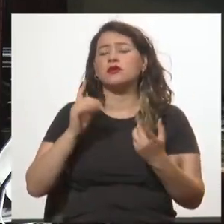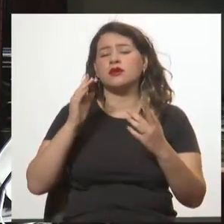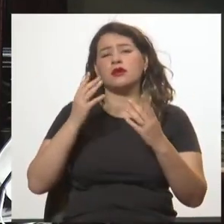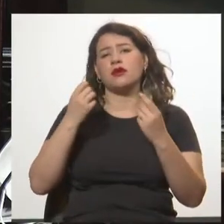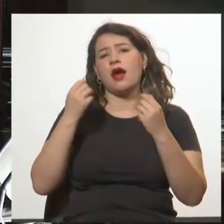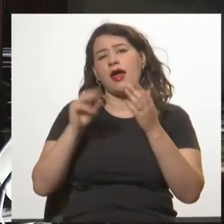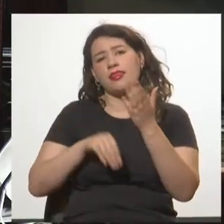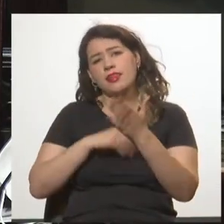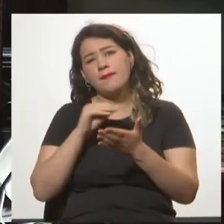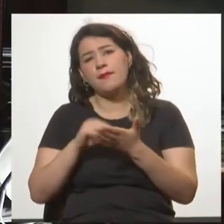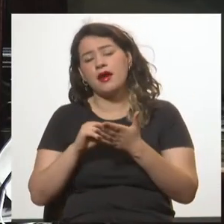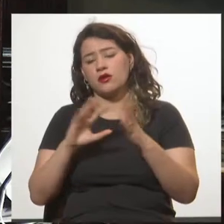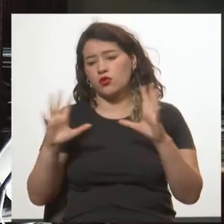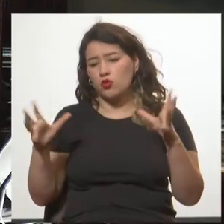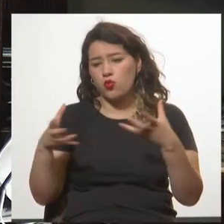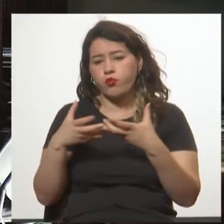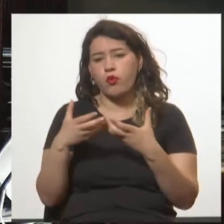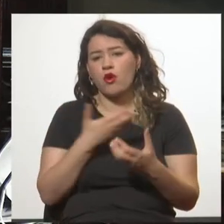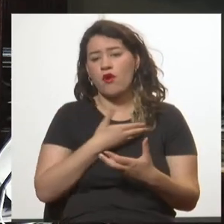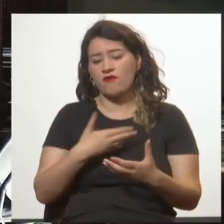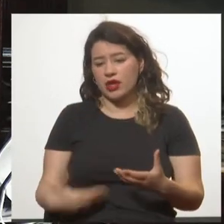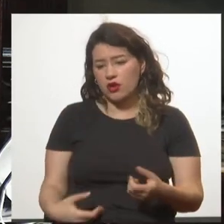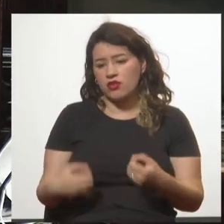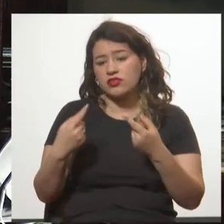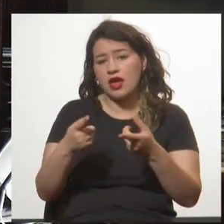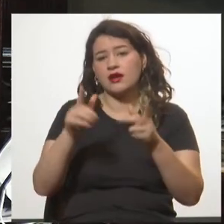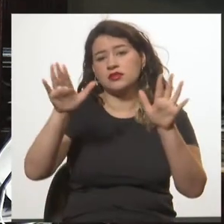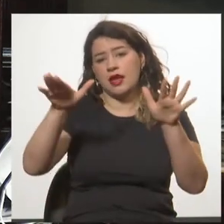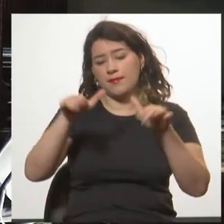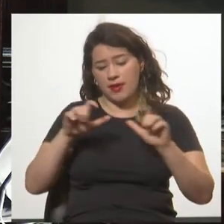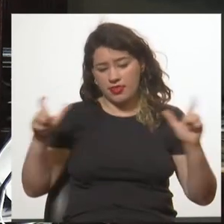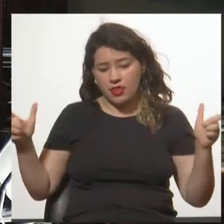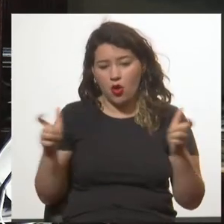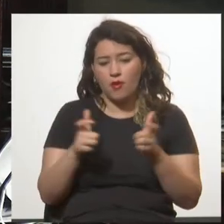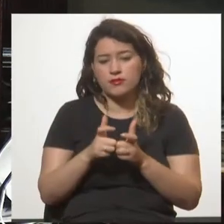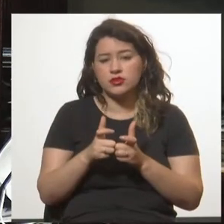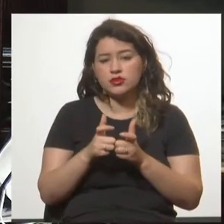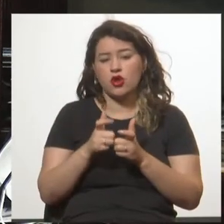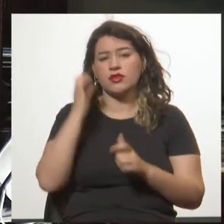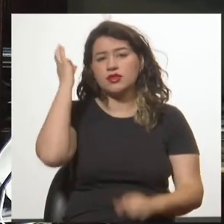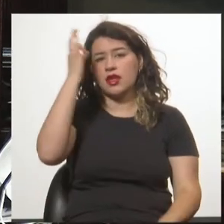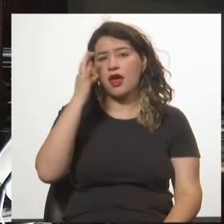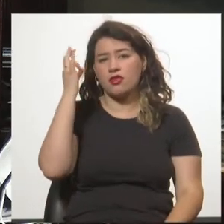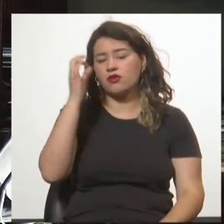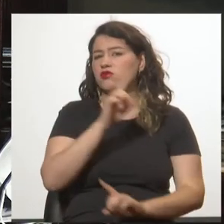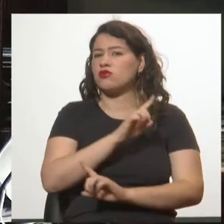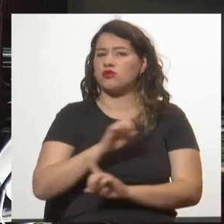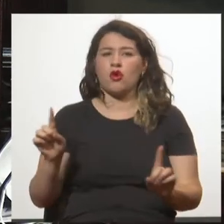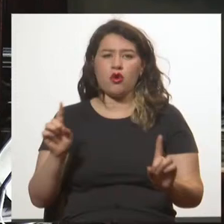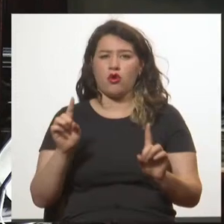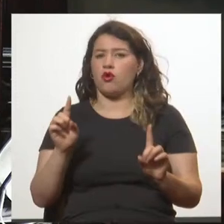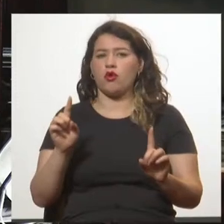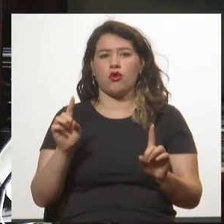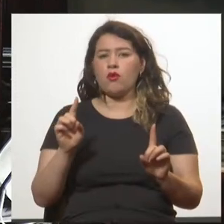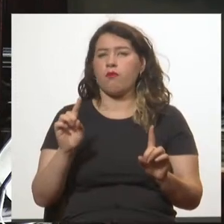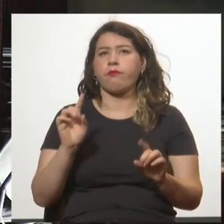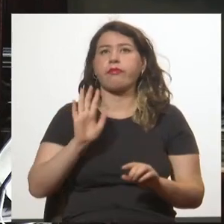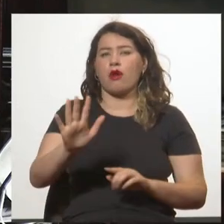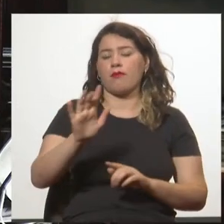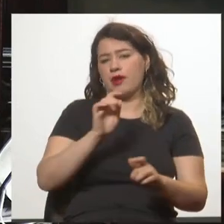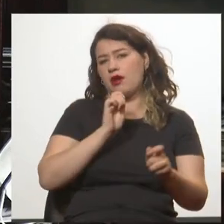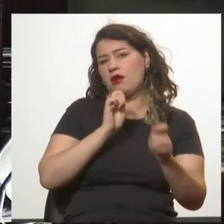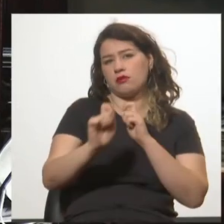fue ofrecida a la bancada de gobierno la convocatoria habitual a la comisión respectiva el senado no merece el trato de auto interpelación